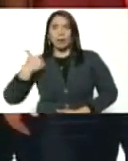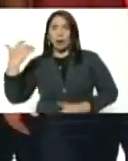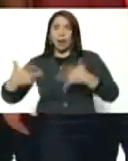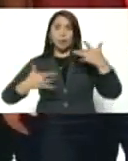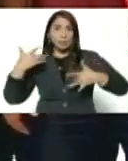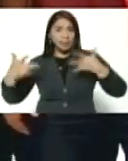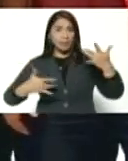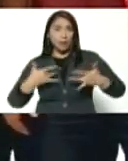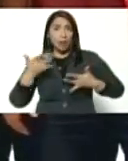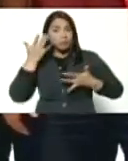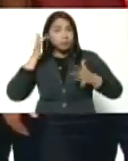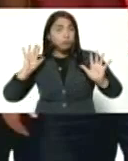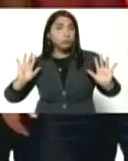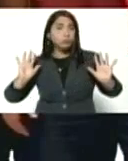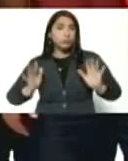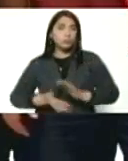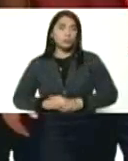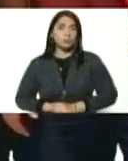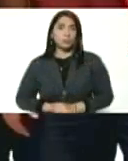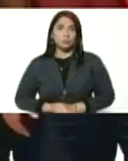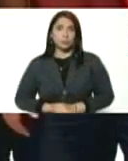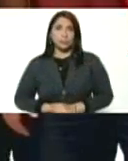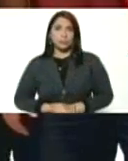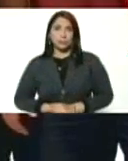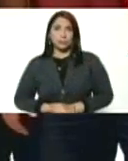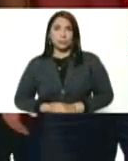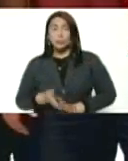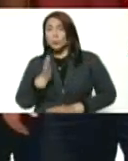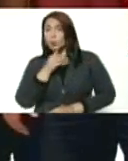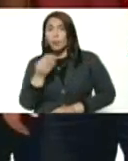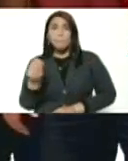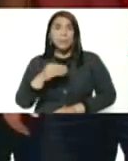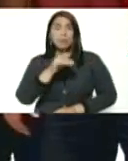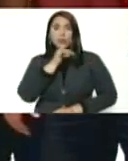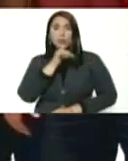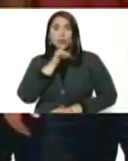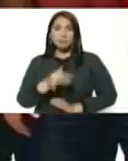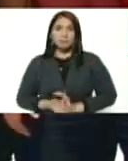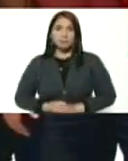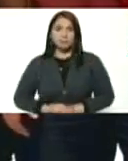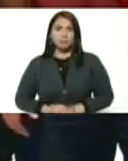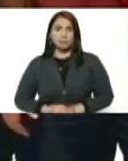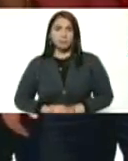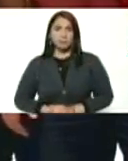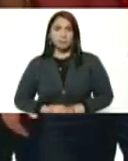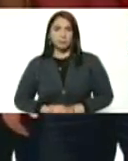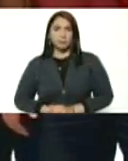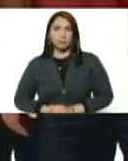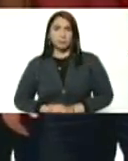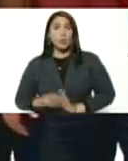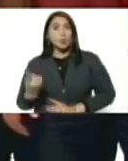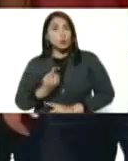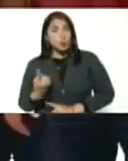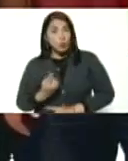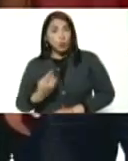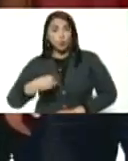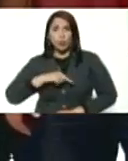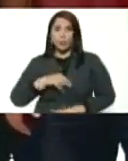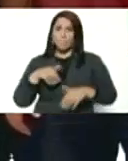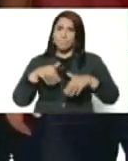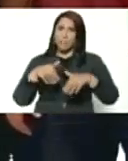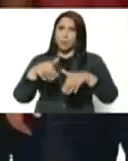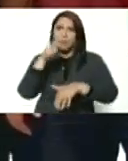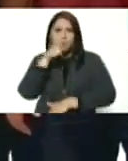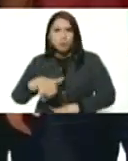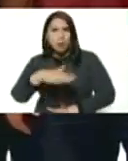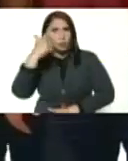que se presente en nuestro país. Bueno, no tengo nada más que informar, solo para que nuestra militancia esté al tanto.